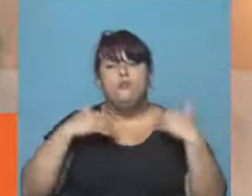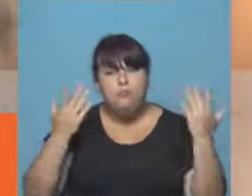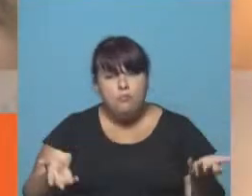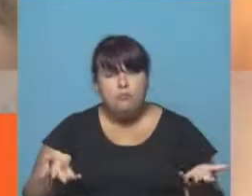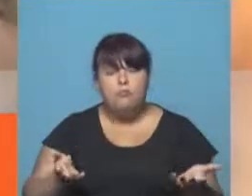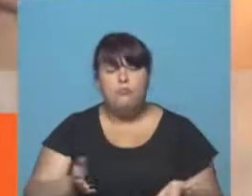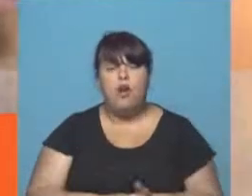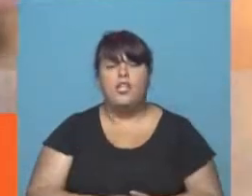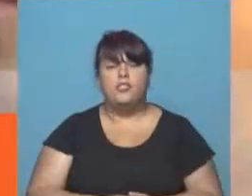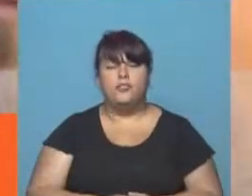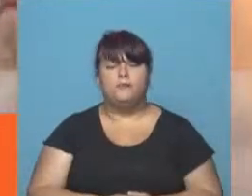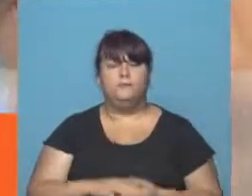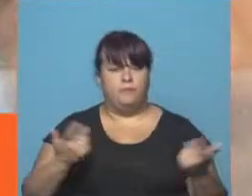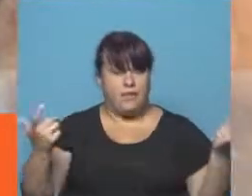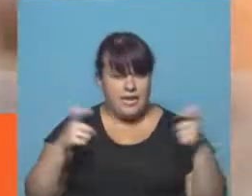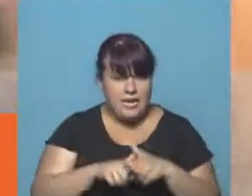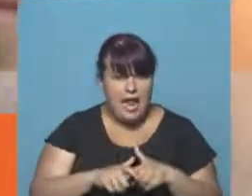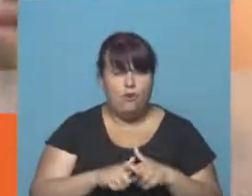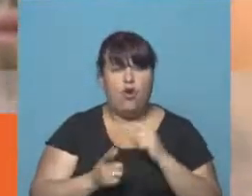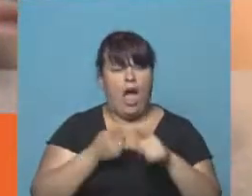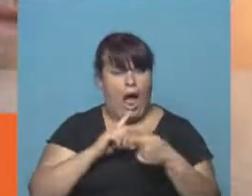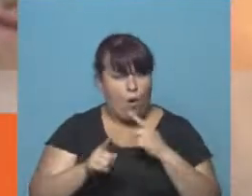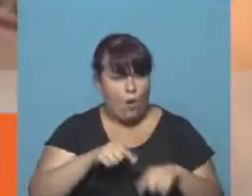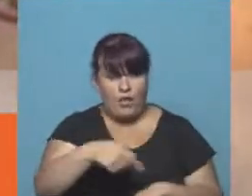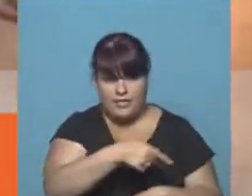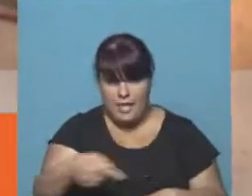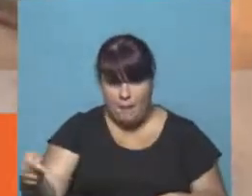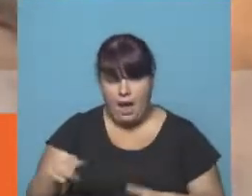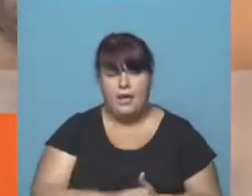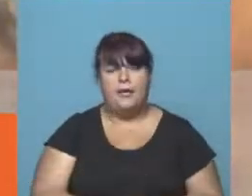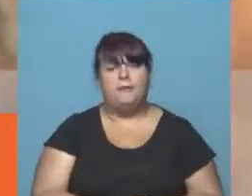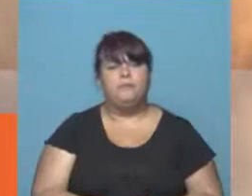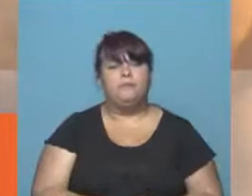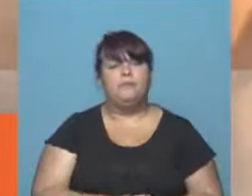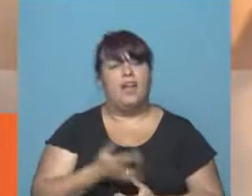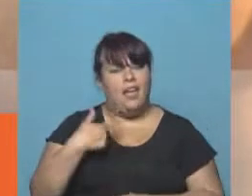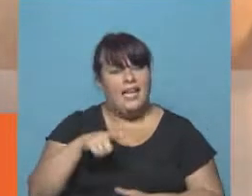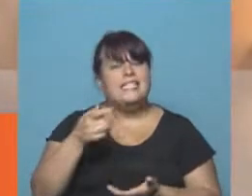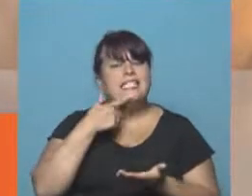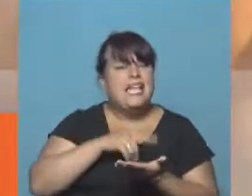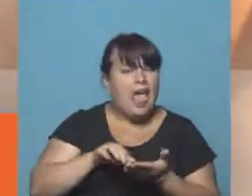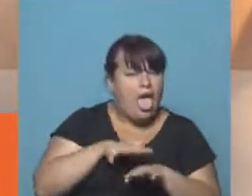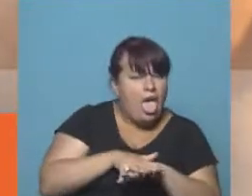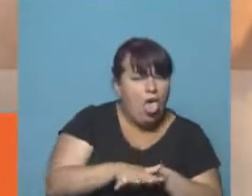Por eso hay reuniones pactadas para la semana. ¿Se van a dejar influenciar los senadores por el